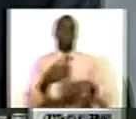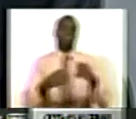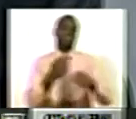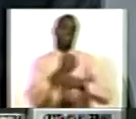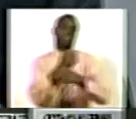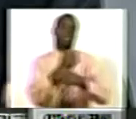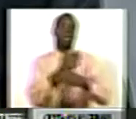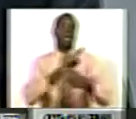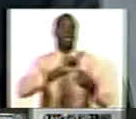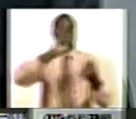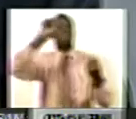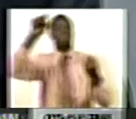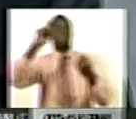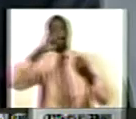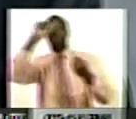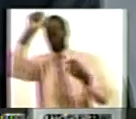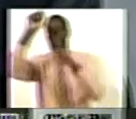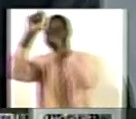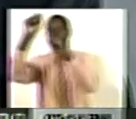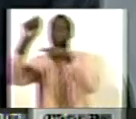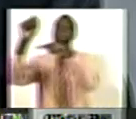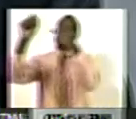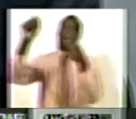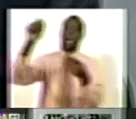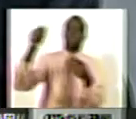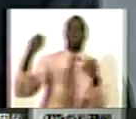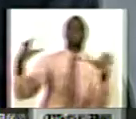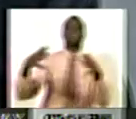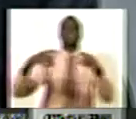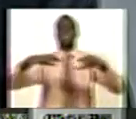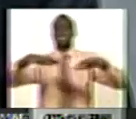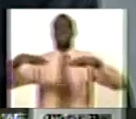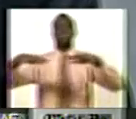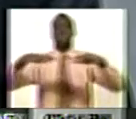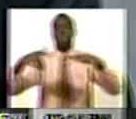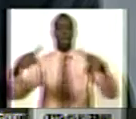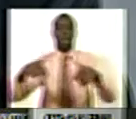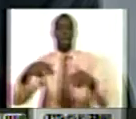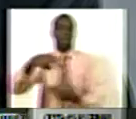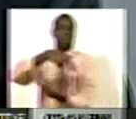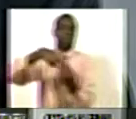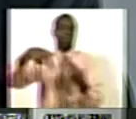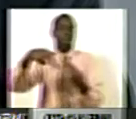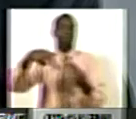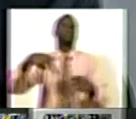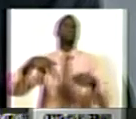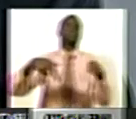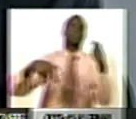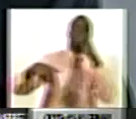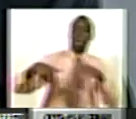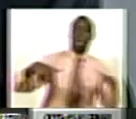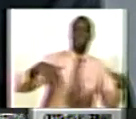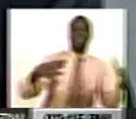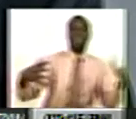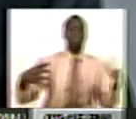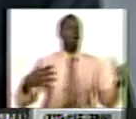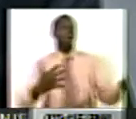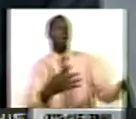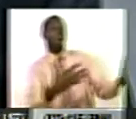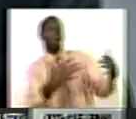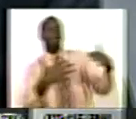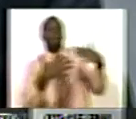Nicolás Maduro y luego la dirección de la revolución bolivariana junto al pueblo de sostenerse en condiciones de grandes dificultades.